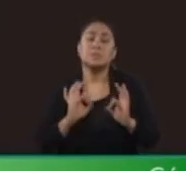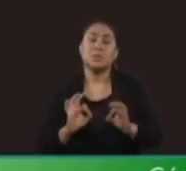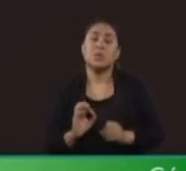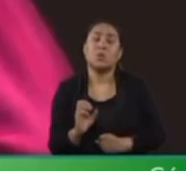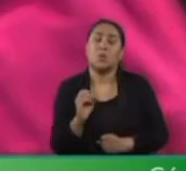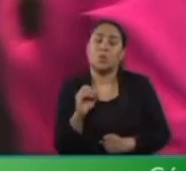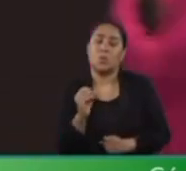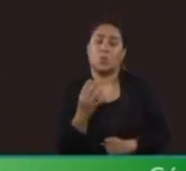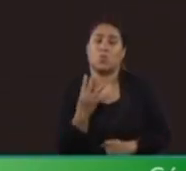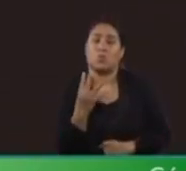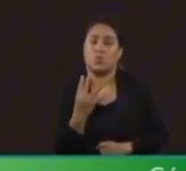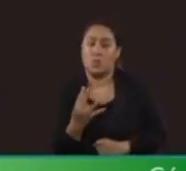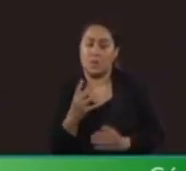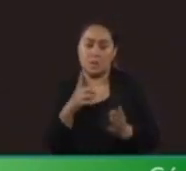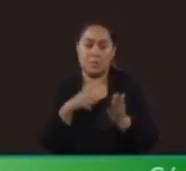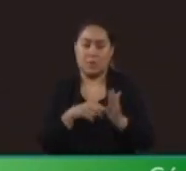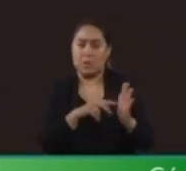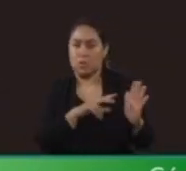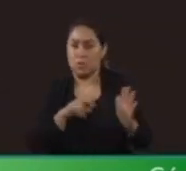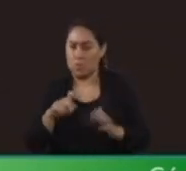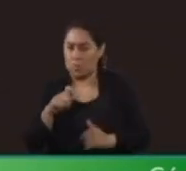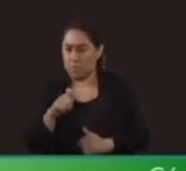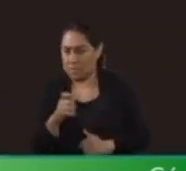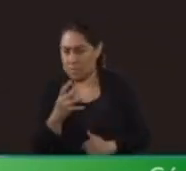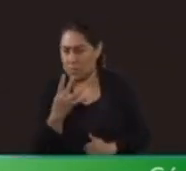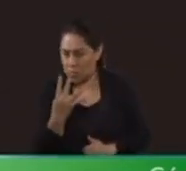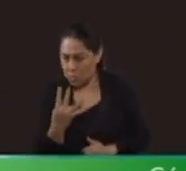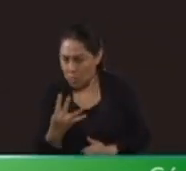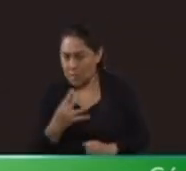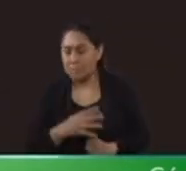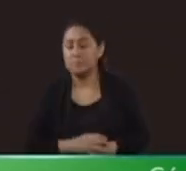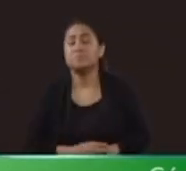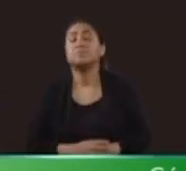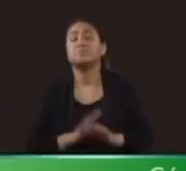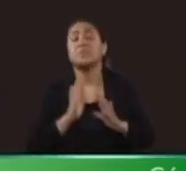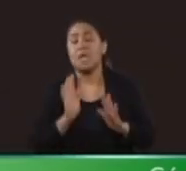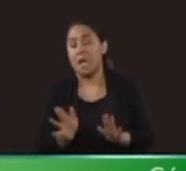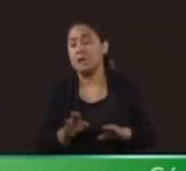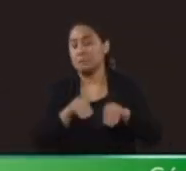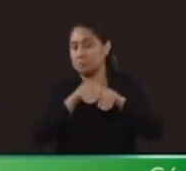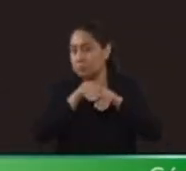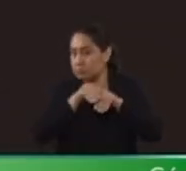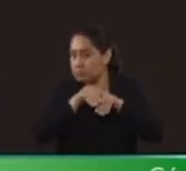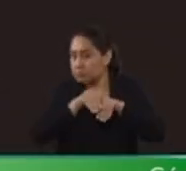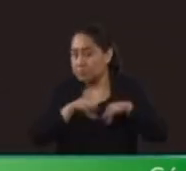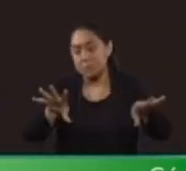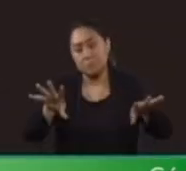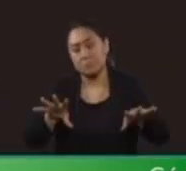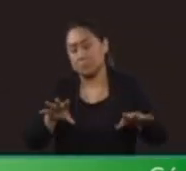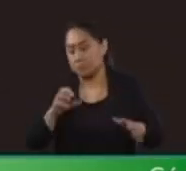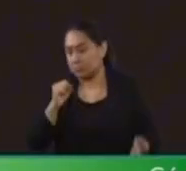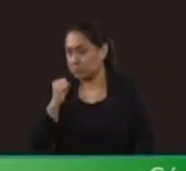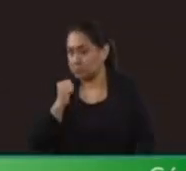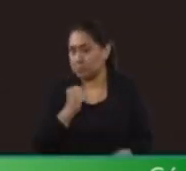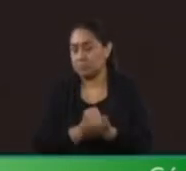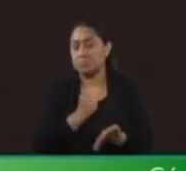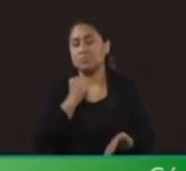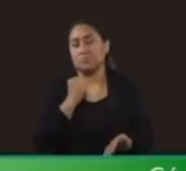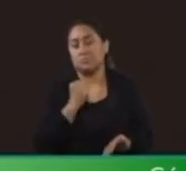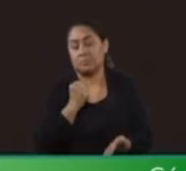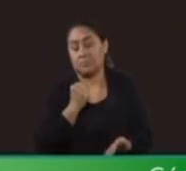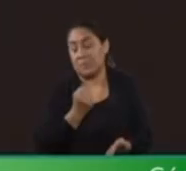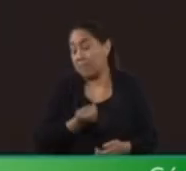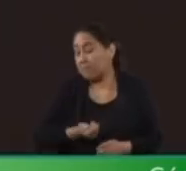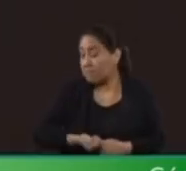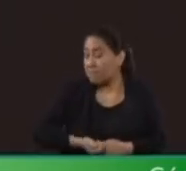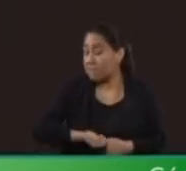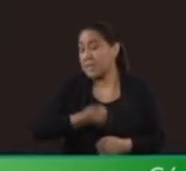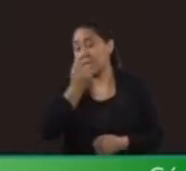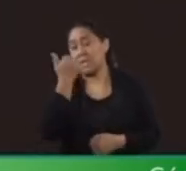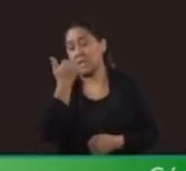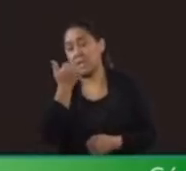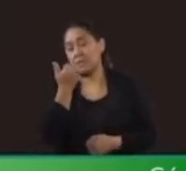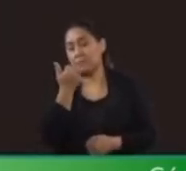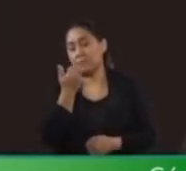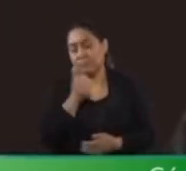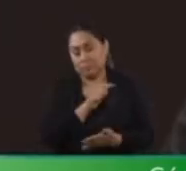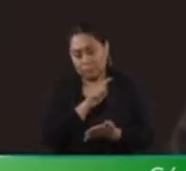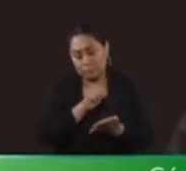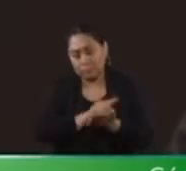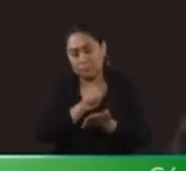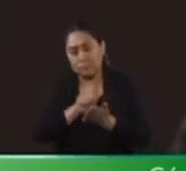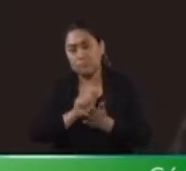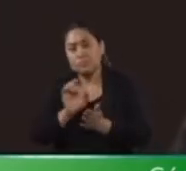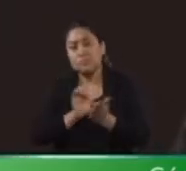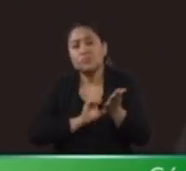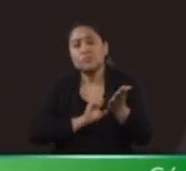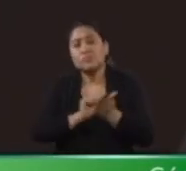de 1824 se promulgó y entró en vigor nuestra primera constitución jurídica como